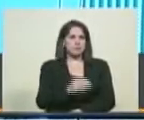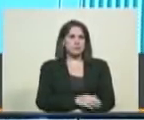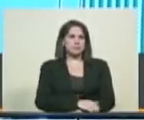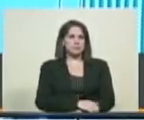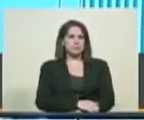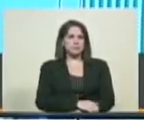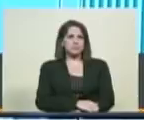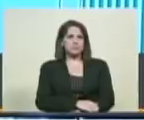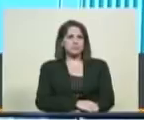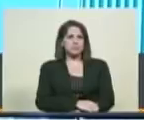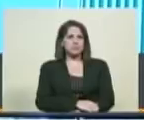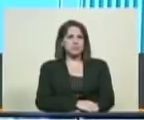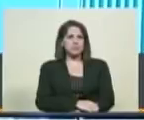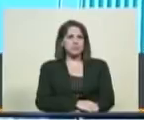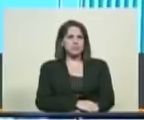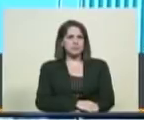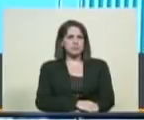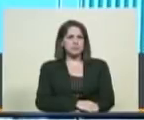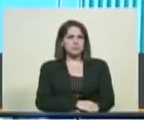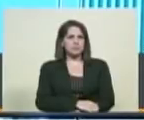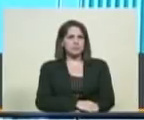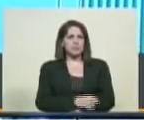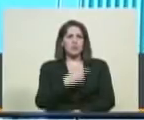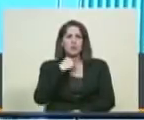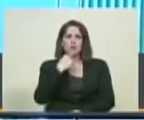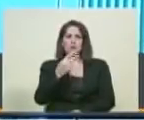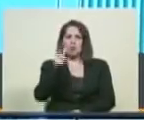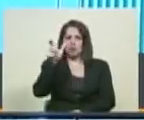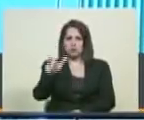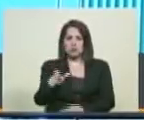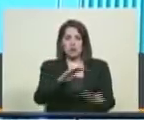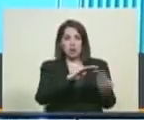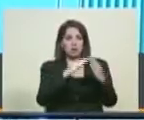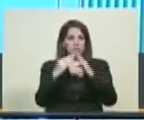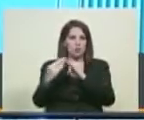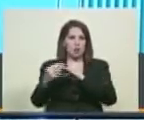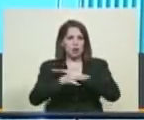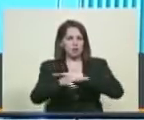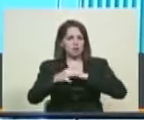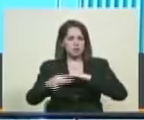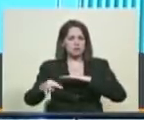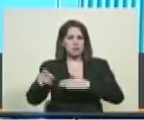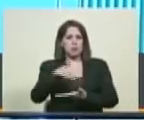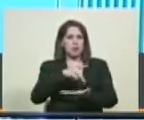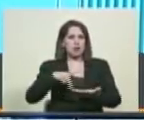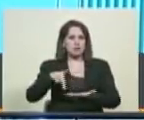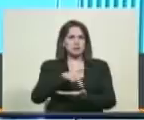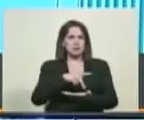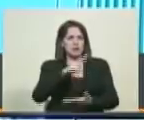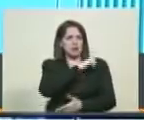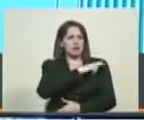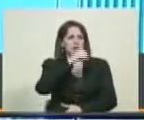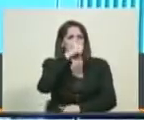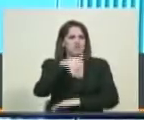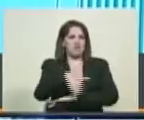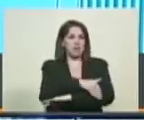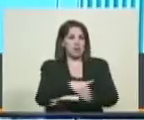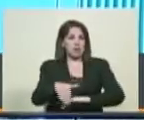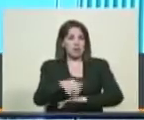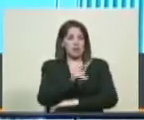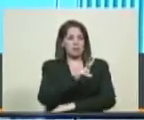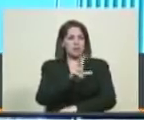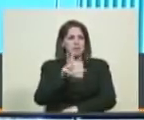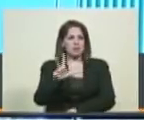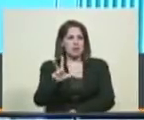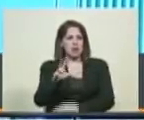Llanes de Méndez, vocera de la comunidad del municipio Plaza, jefa de calle de la vereda 23